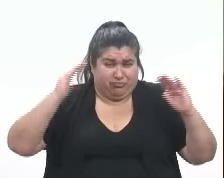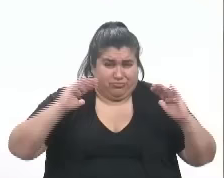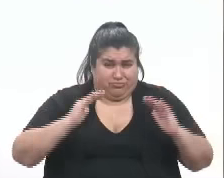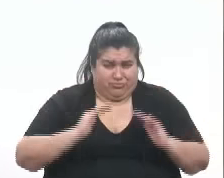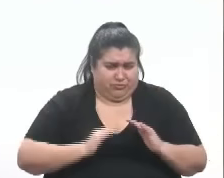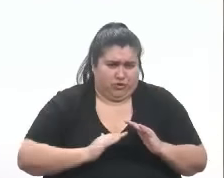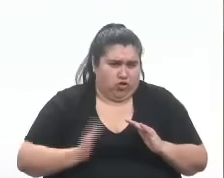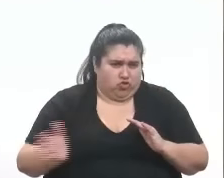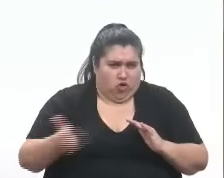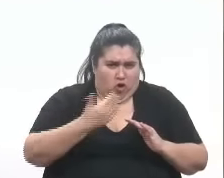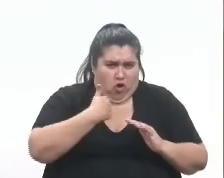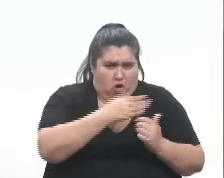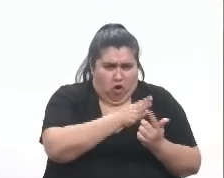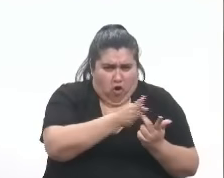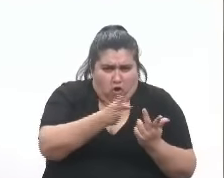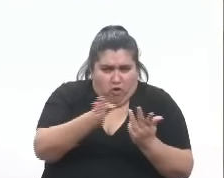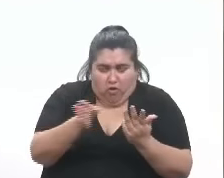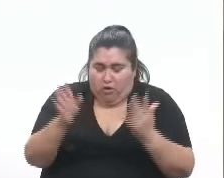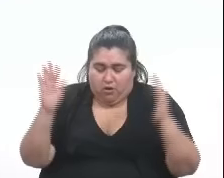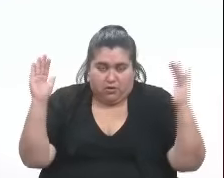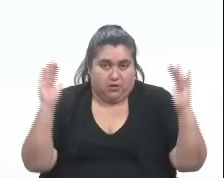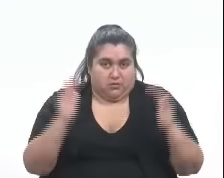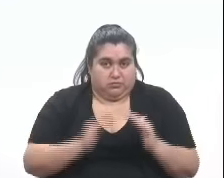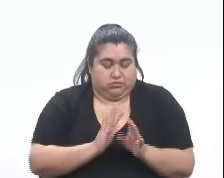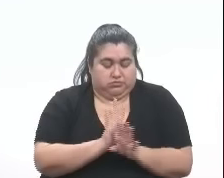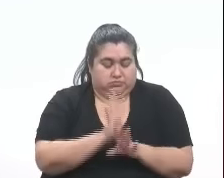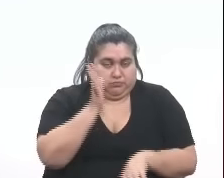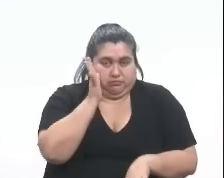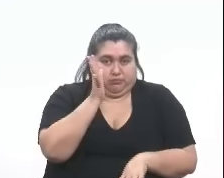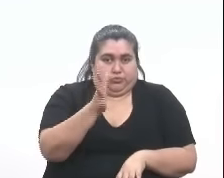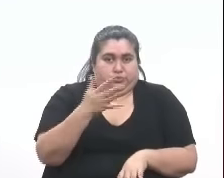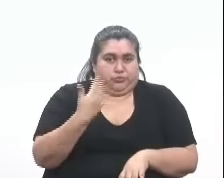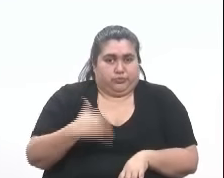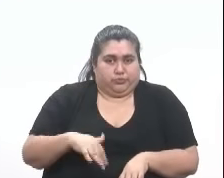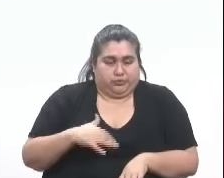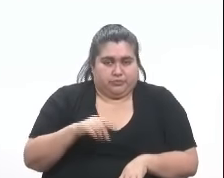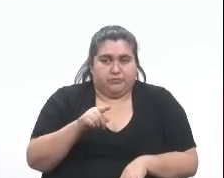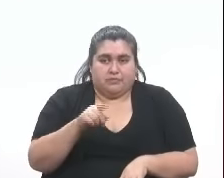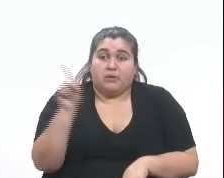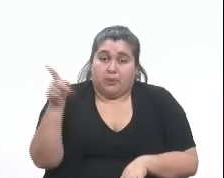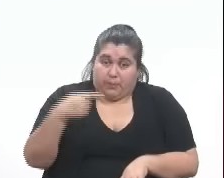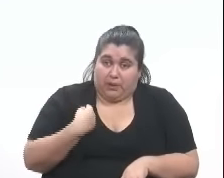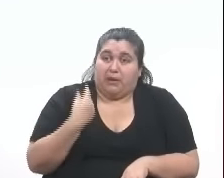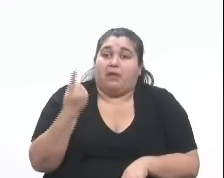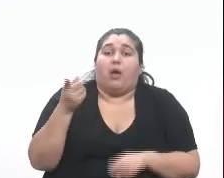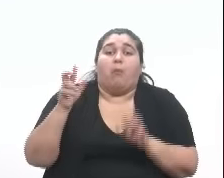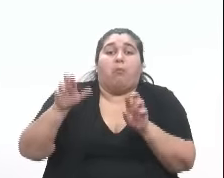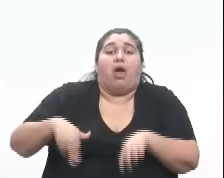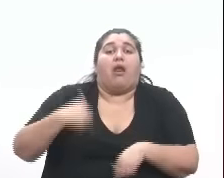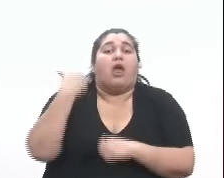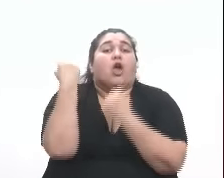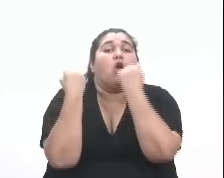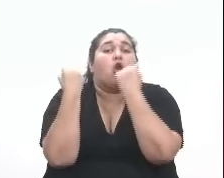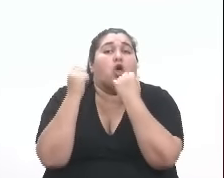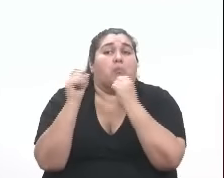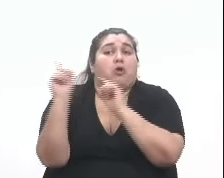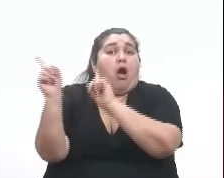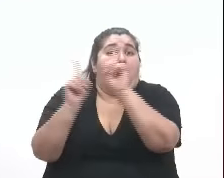Y de vuelta el fracaso del programa económico avalado por algunos